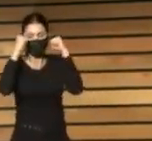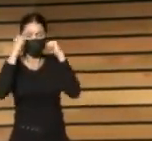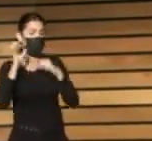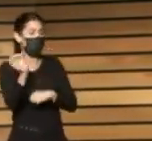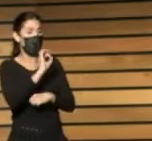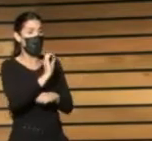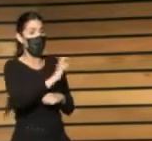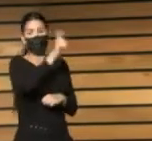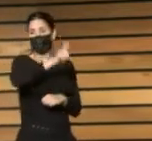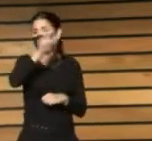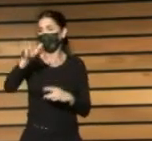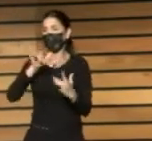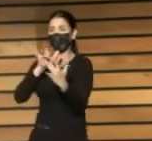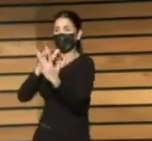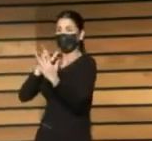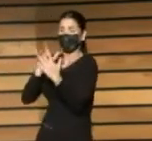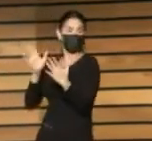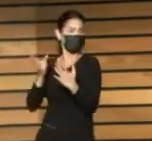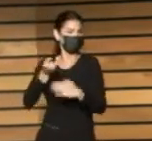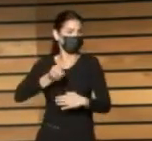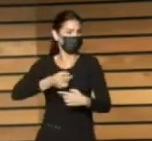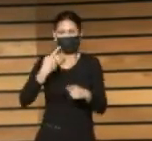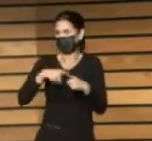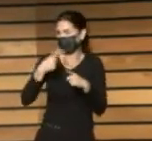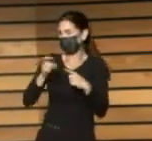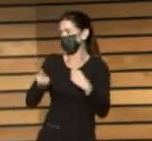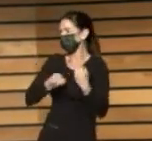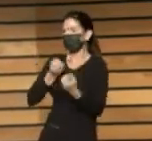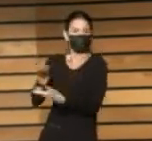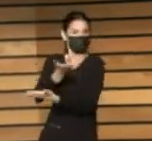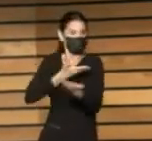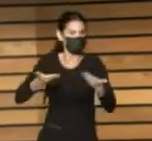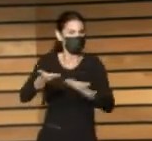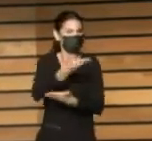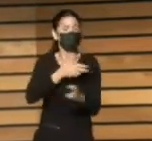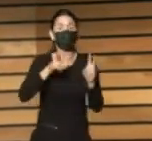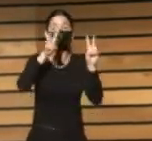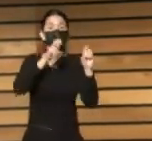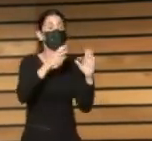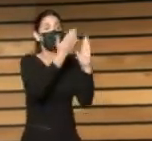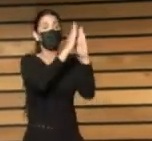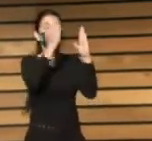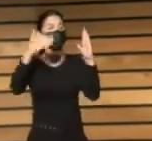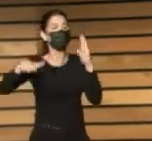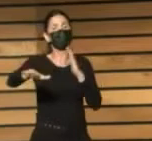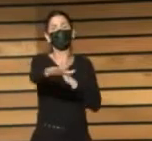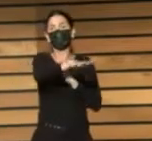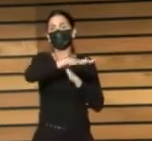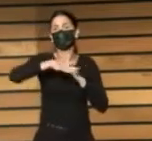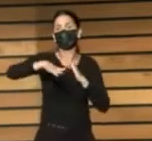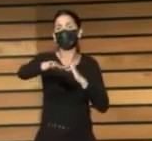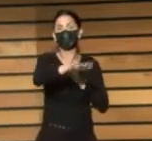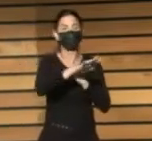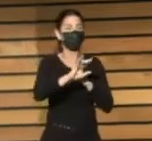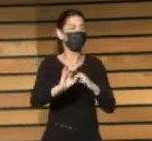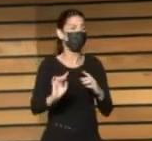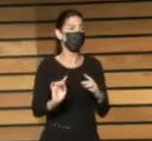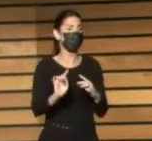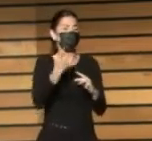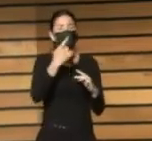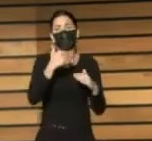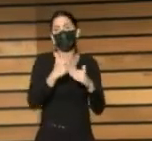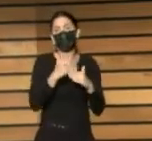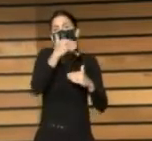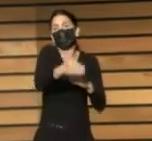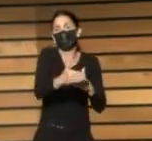con otros inquietudes de todo tipo. Las bibliotecas vertebran el territorio, son la primera trinchera, la